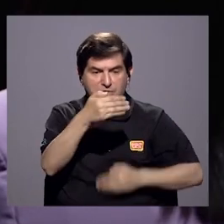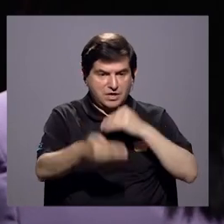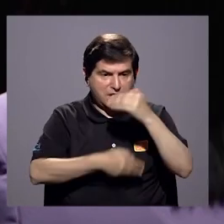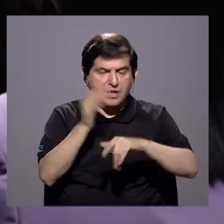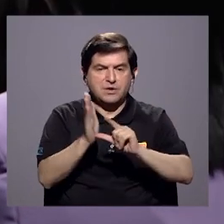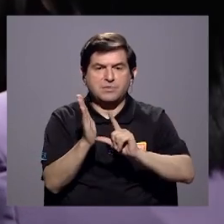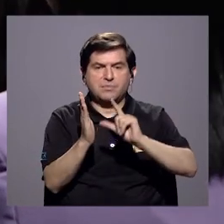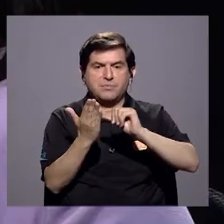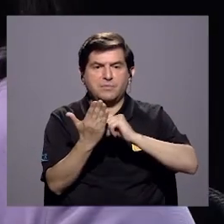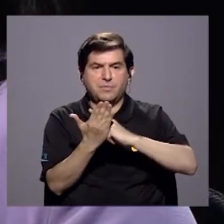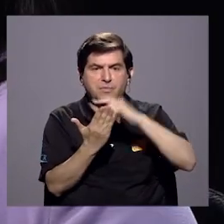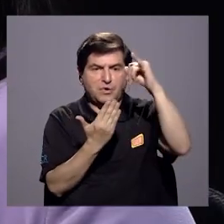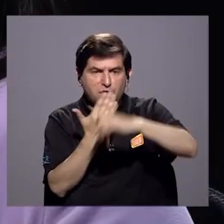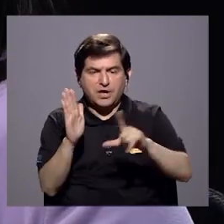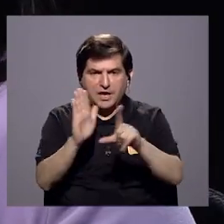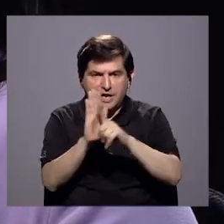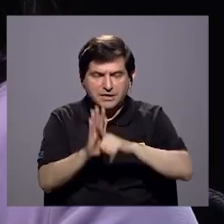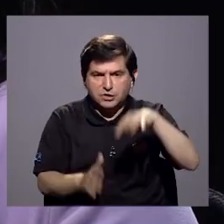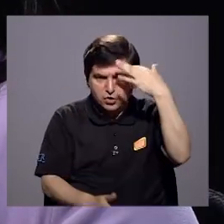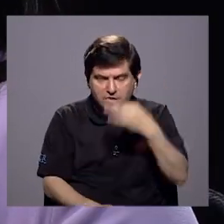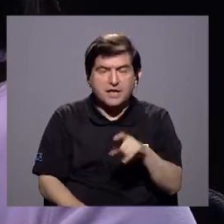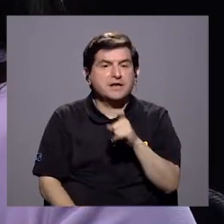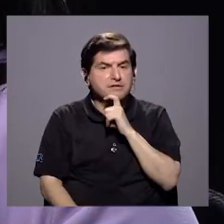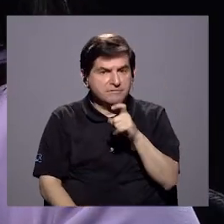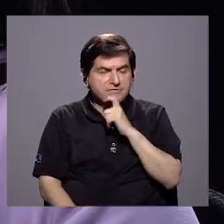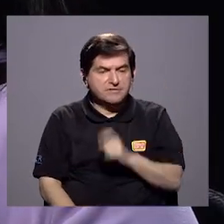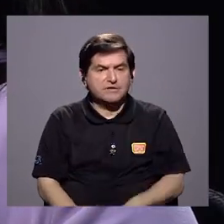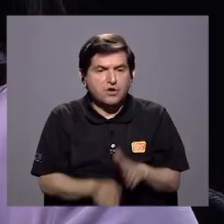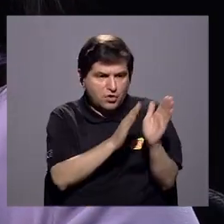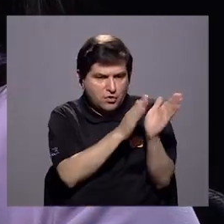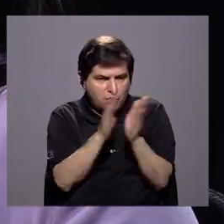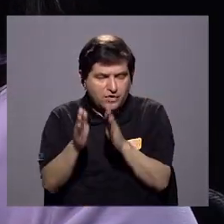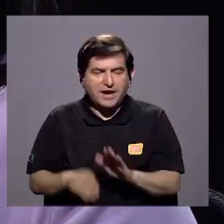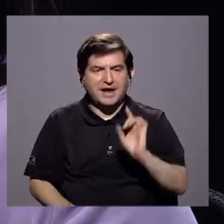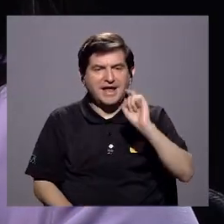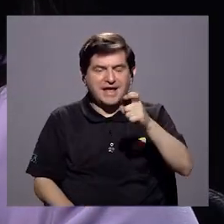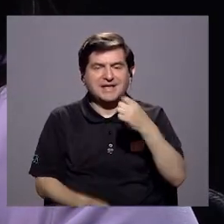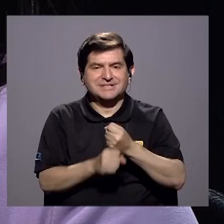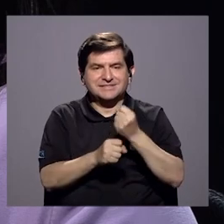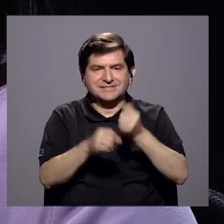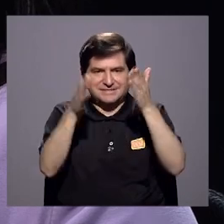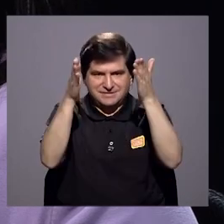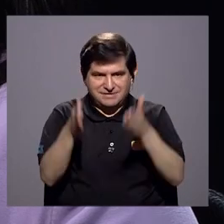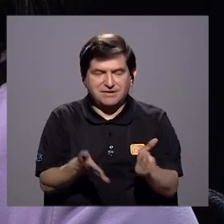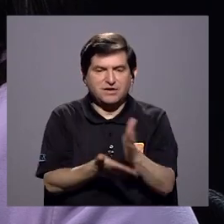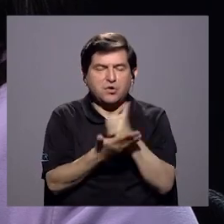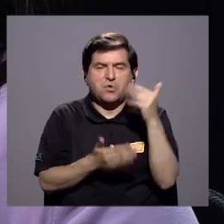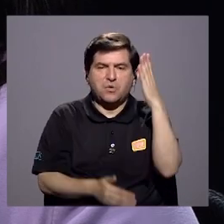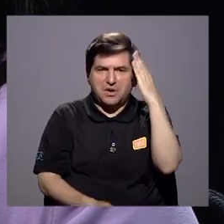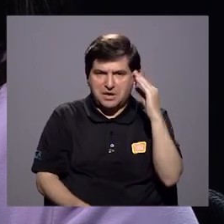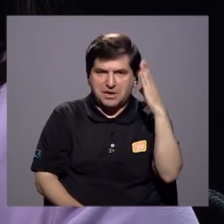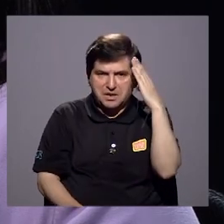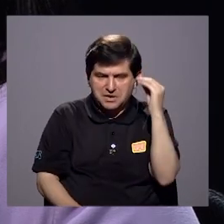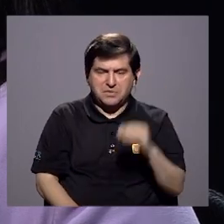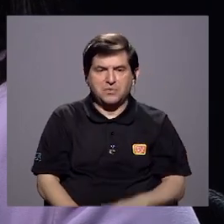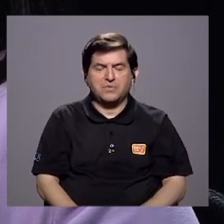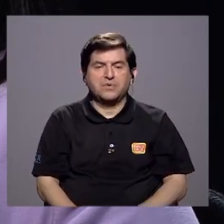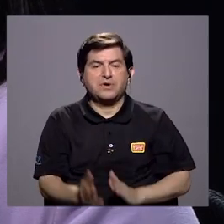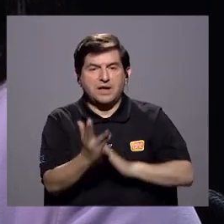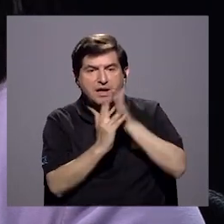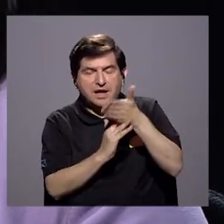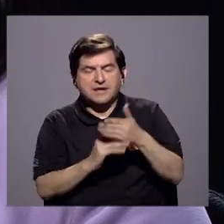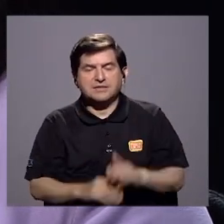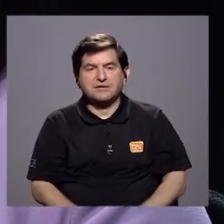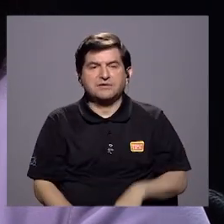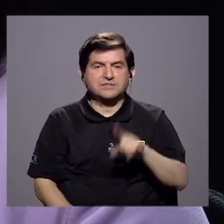que ha sido muy duro y nos ha costado mucho, es en organizar a ex trabajadores de Japteva con alguna expertise que mediante